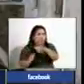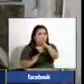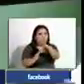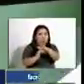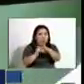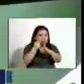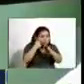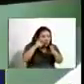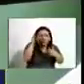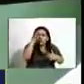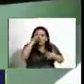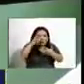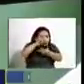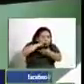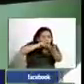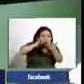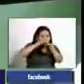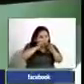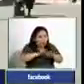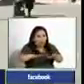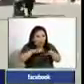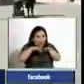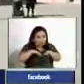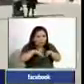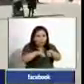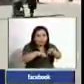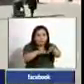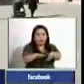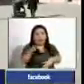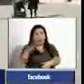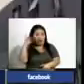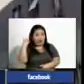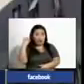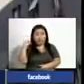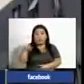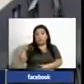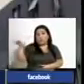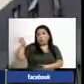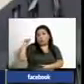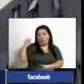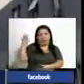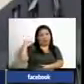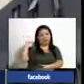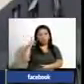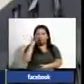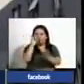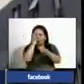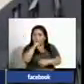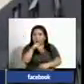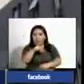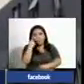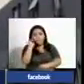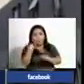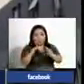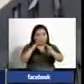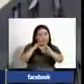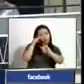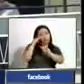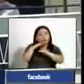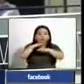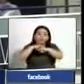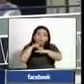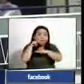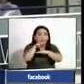contaminación bajó tan sensiblemente que el agua de Venecia volvió a ser azul y donde la gente salió a los balcones para mostrar su